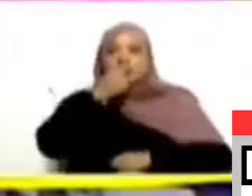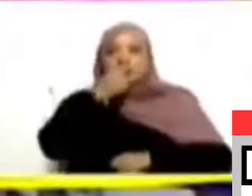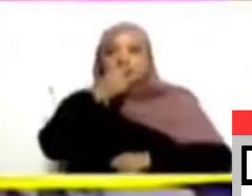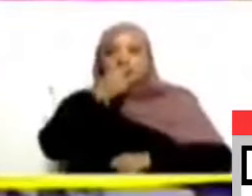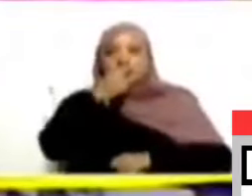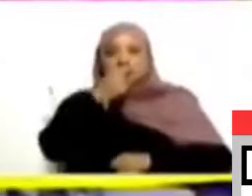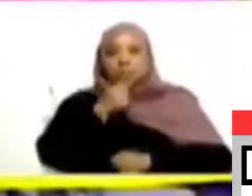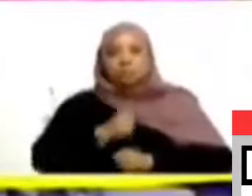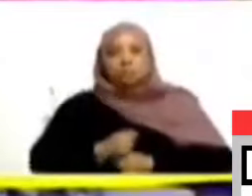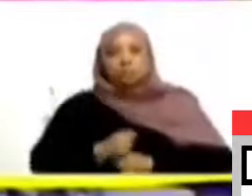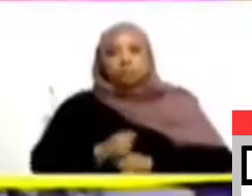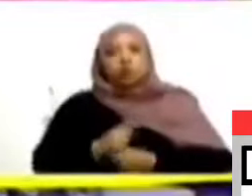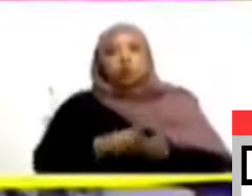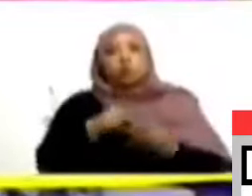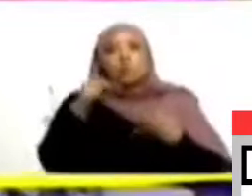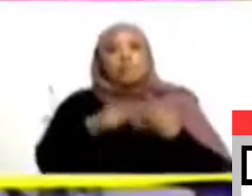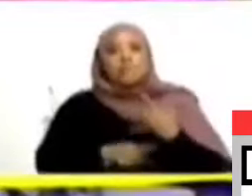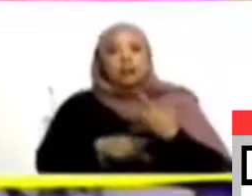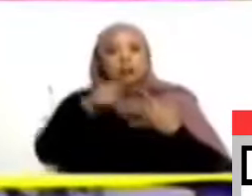plan es conspirativo,